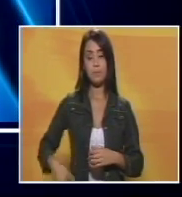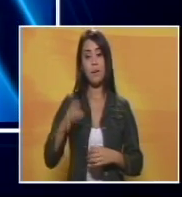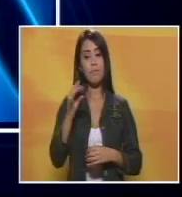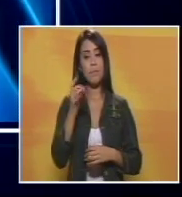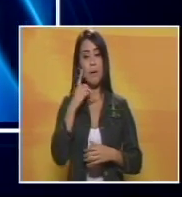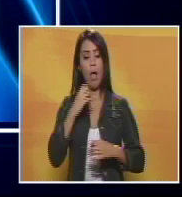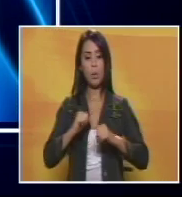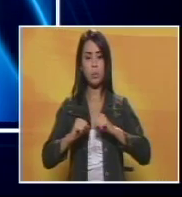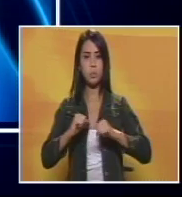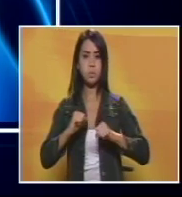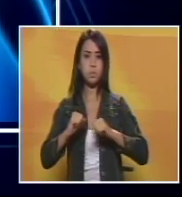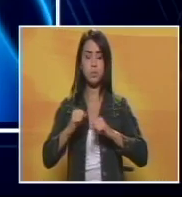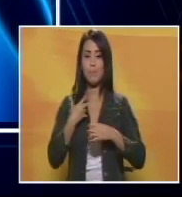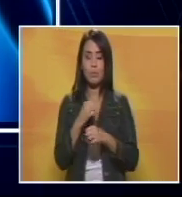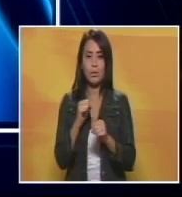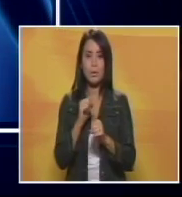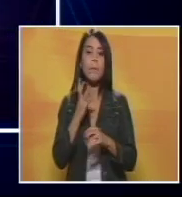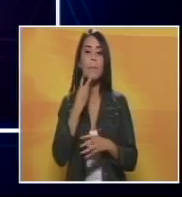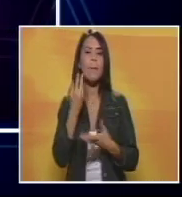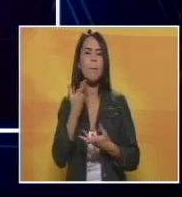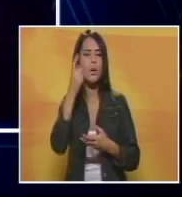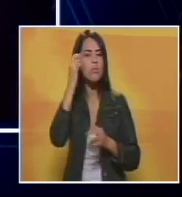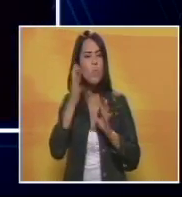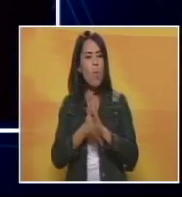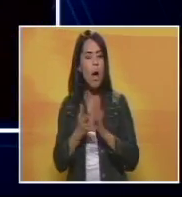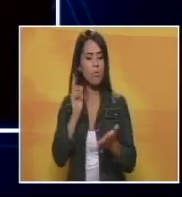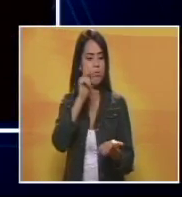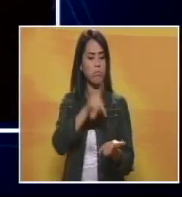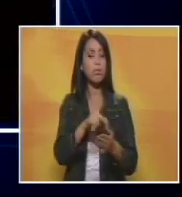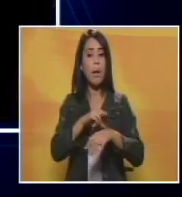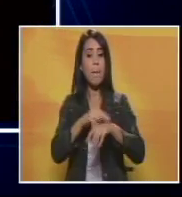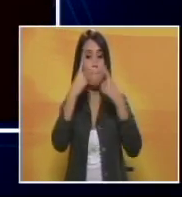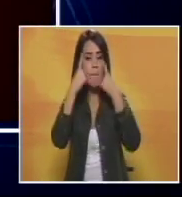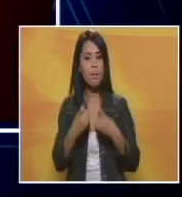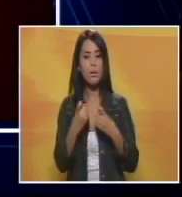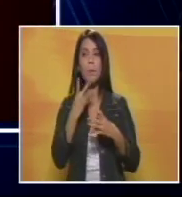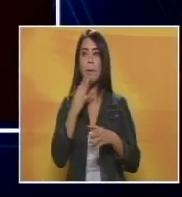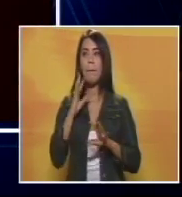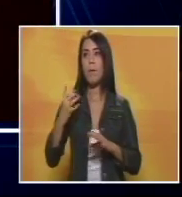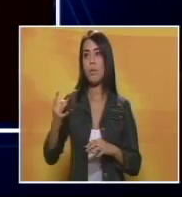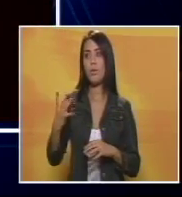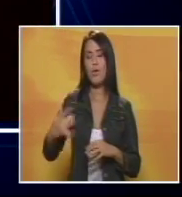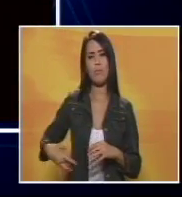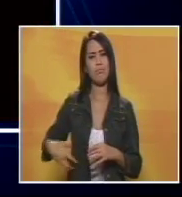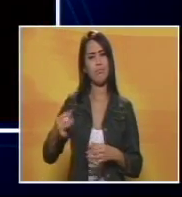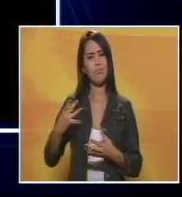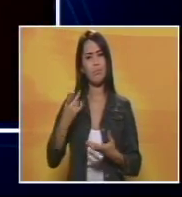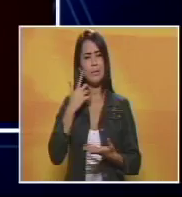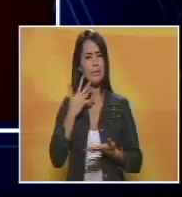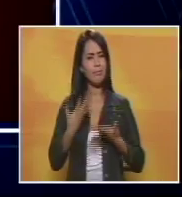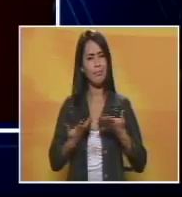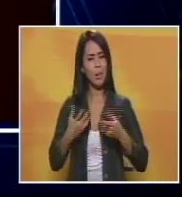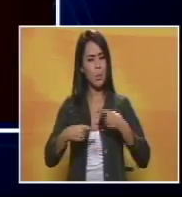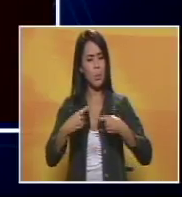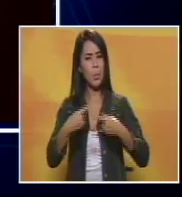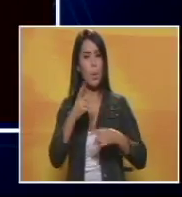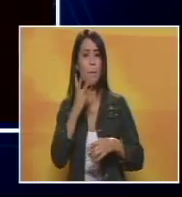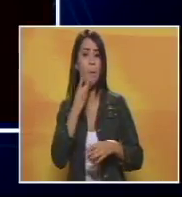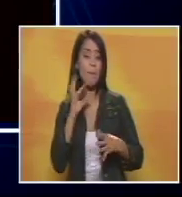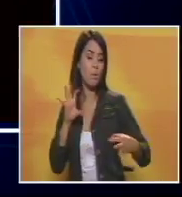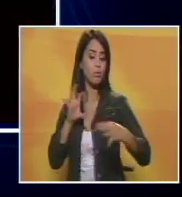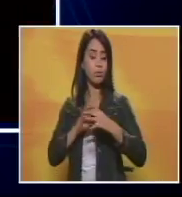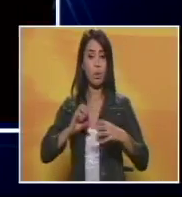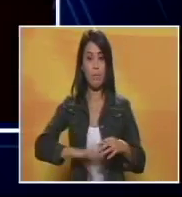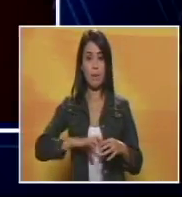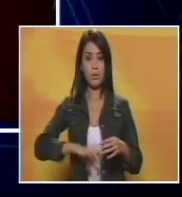paciente. ¿Cuándo se debe acudir a un especialista? Cuando usted note que el dolor ya no es ocasional, cuando no está relacionado con la menstruación en el caso